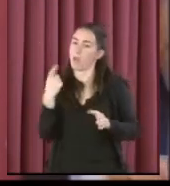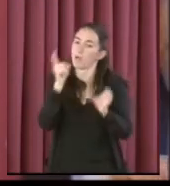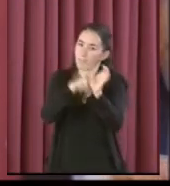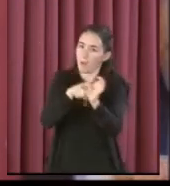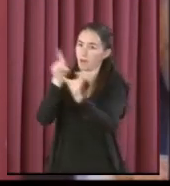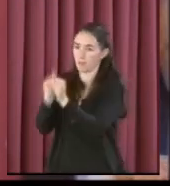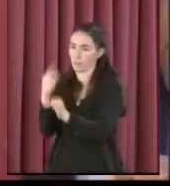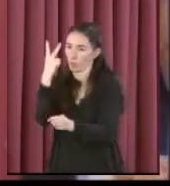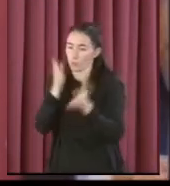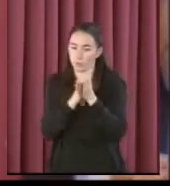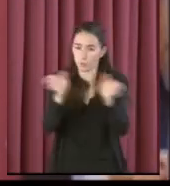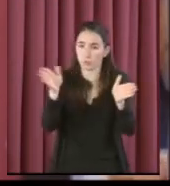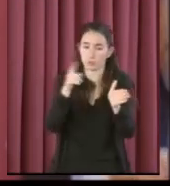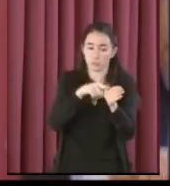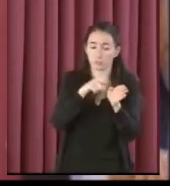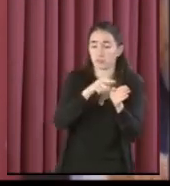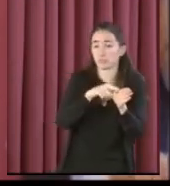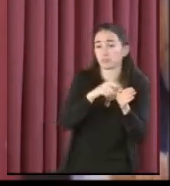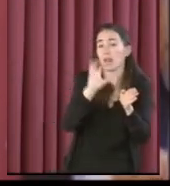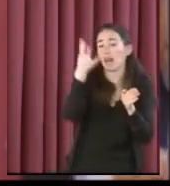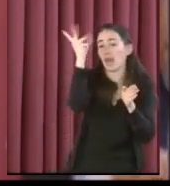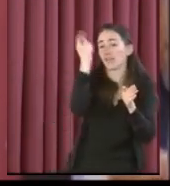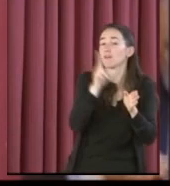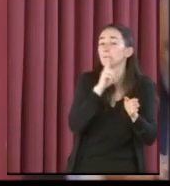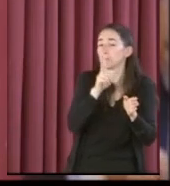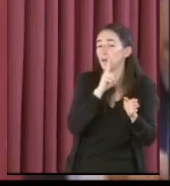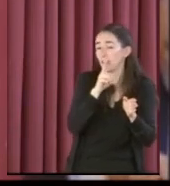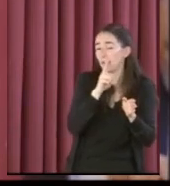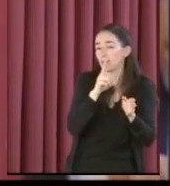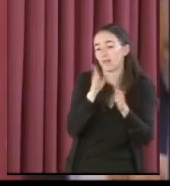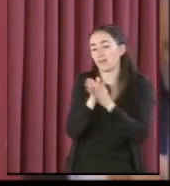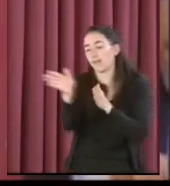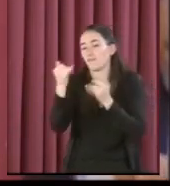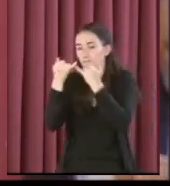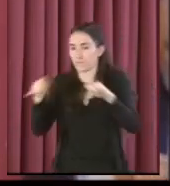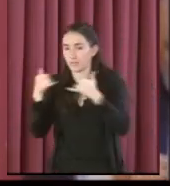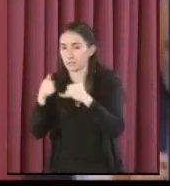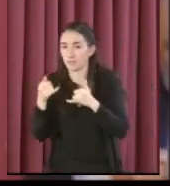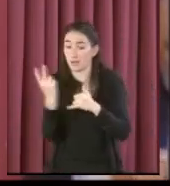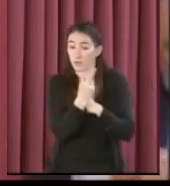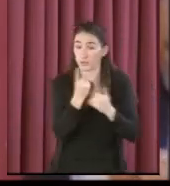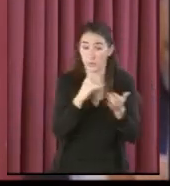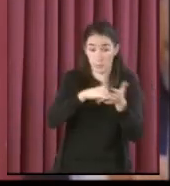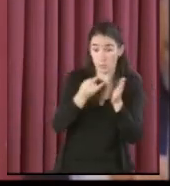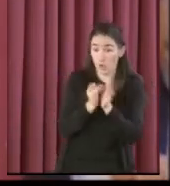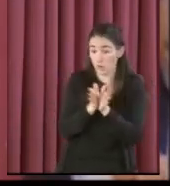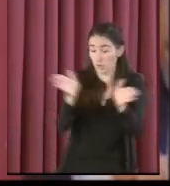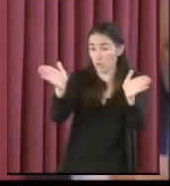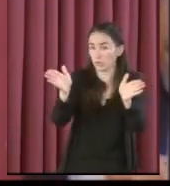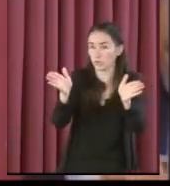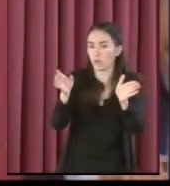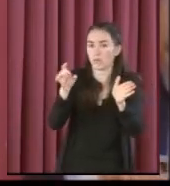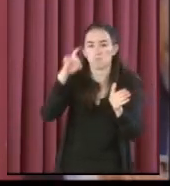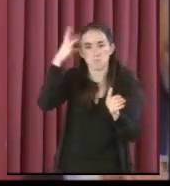e internacionales, Life Green TIC y Fiesta. Este tipo de iniciativas de carácter colaborativo, además de constituir